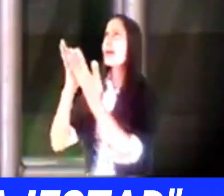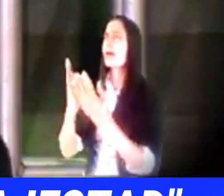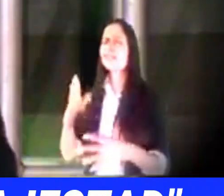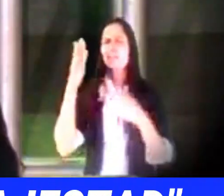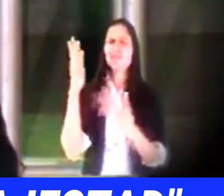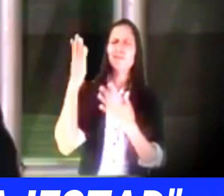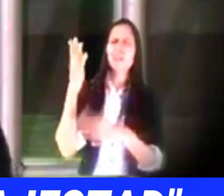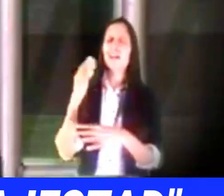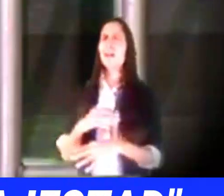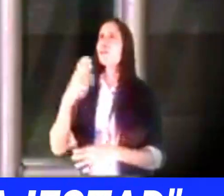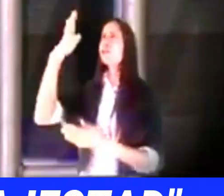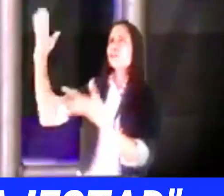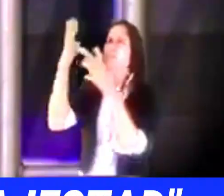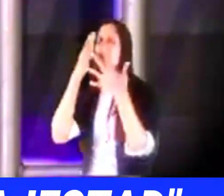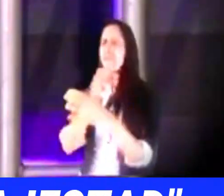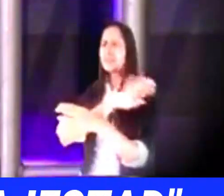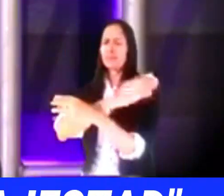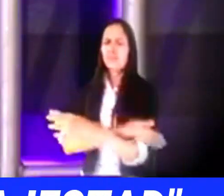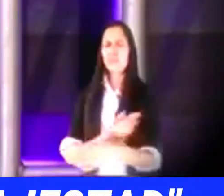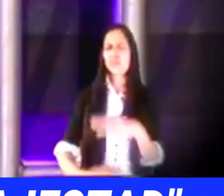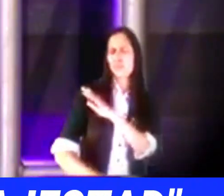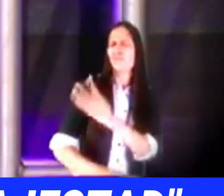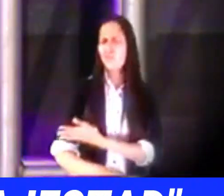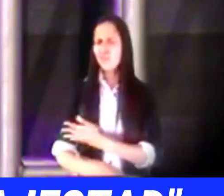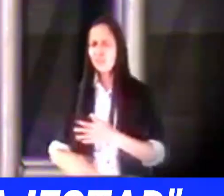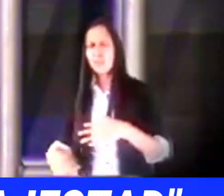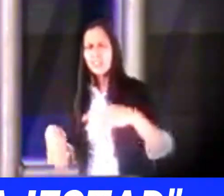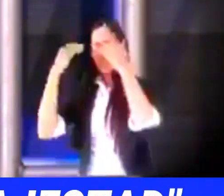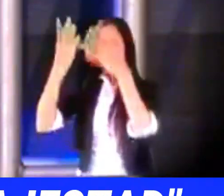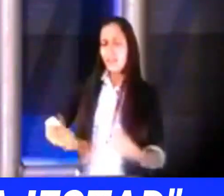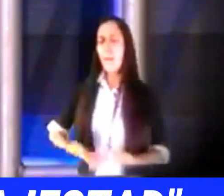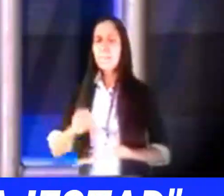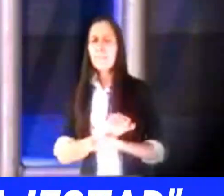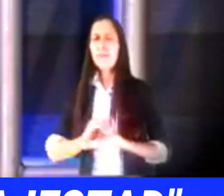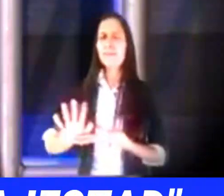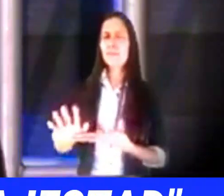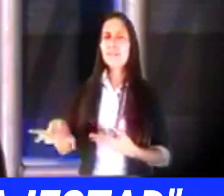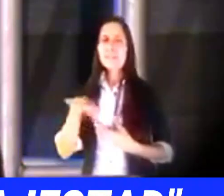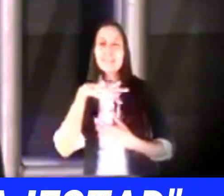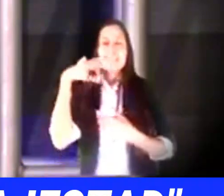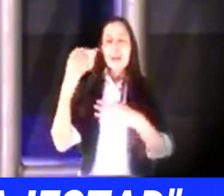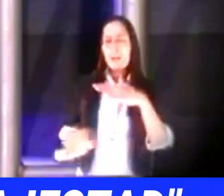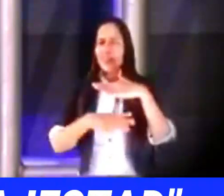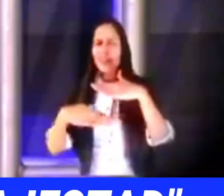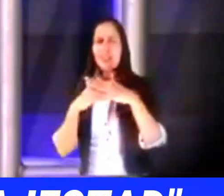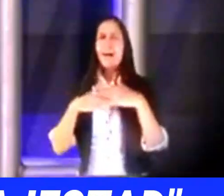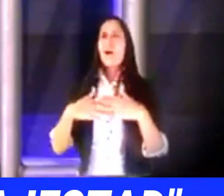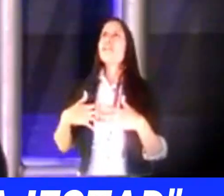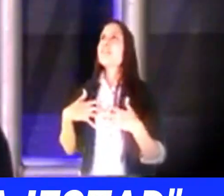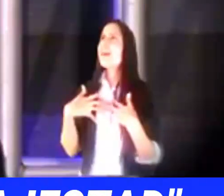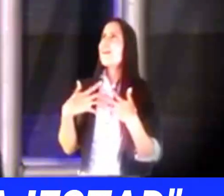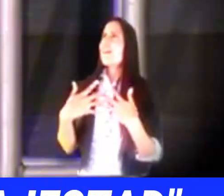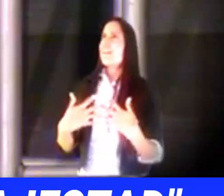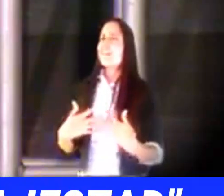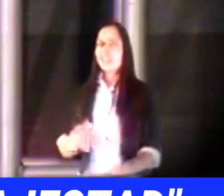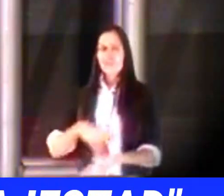alabanza el Espíritu Santo refrescaba tu alma y te daba como un aliento para continuar. Los líderes de la juventud estaban